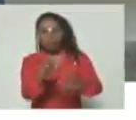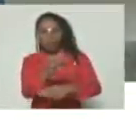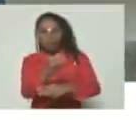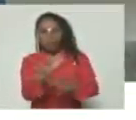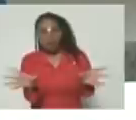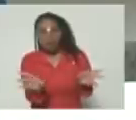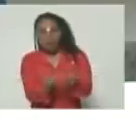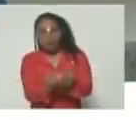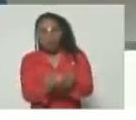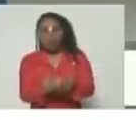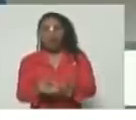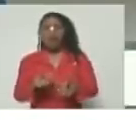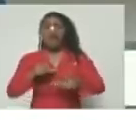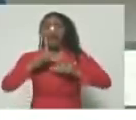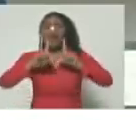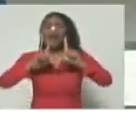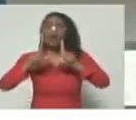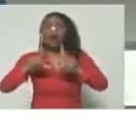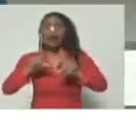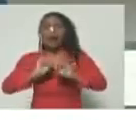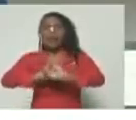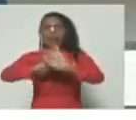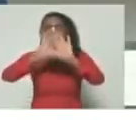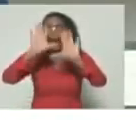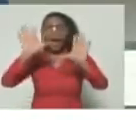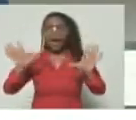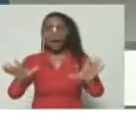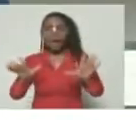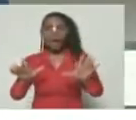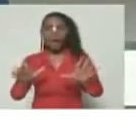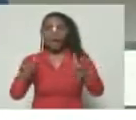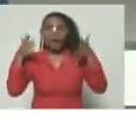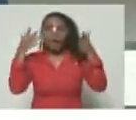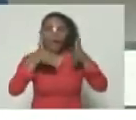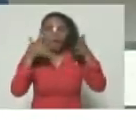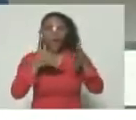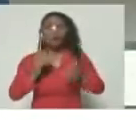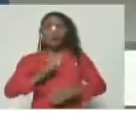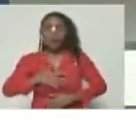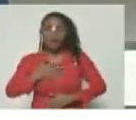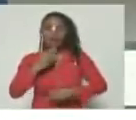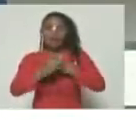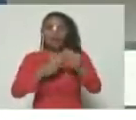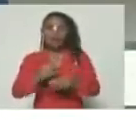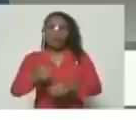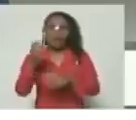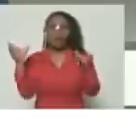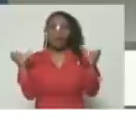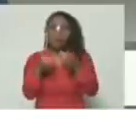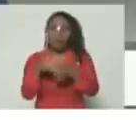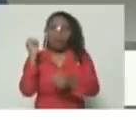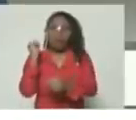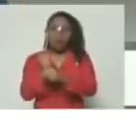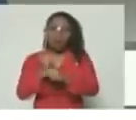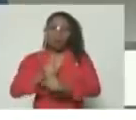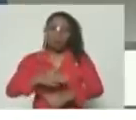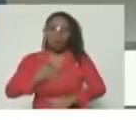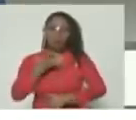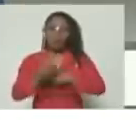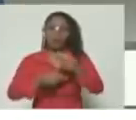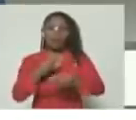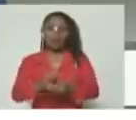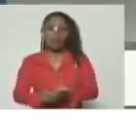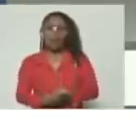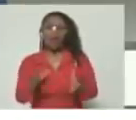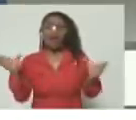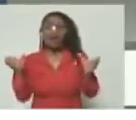con un lenguaje bien claro, con recomendaciones, tengan la seguridad que podemos hacer una sesión de trabajo, una